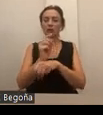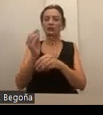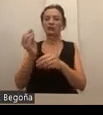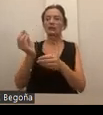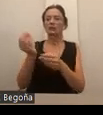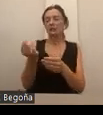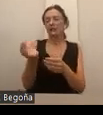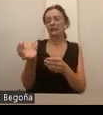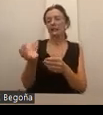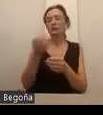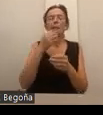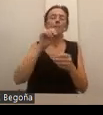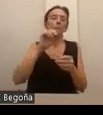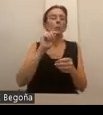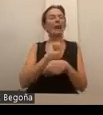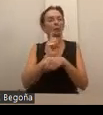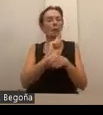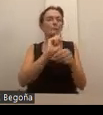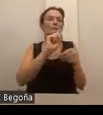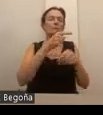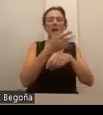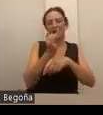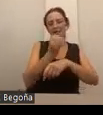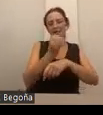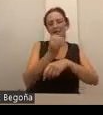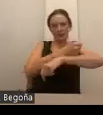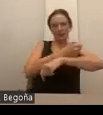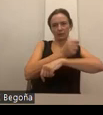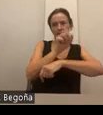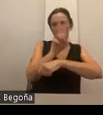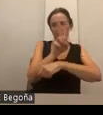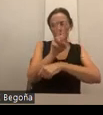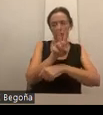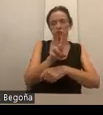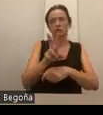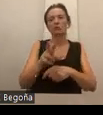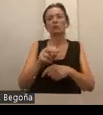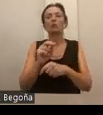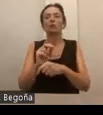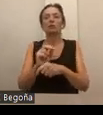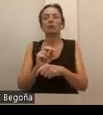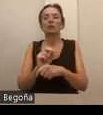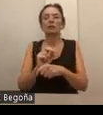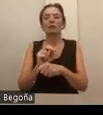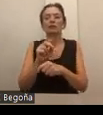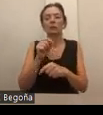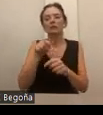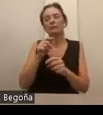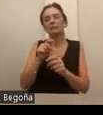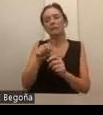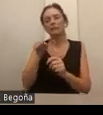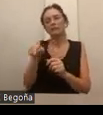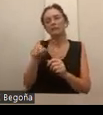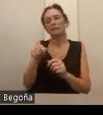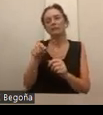diabetes, evidentemente tipo 2, no se destruyó todo el páncreas ni toda la capacidad de producir insulina. Se generó cierta resistencia, es